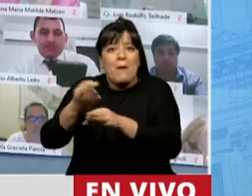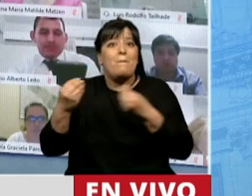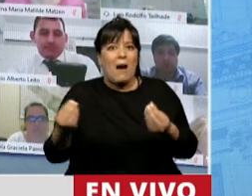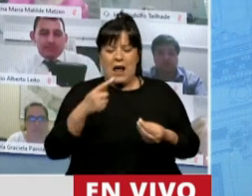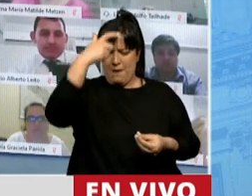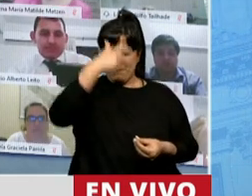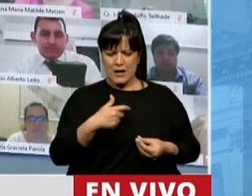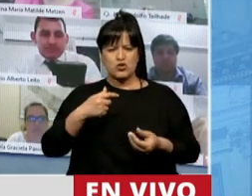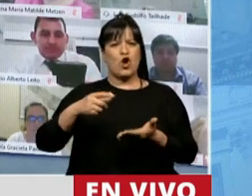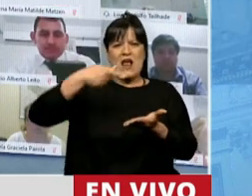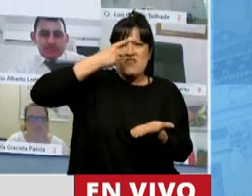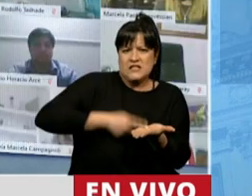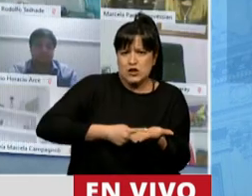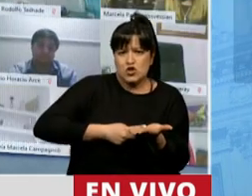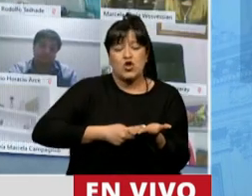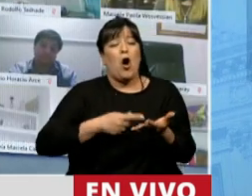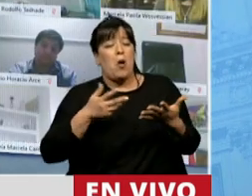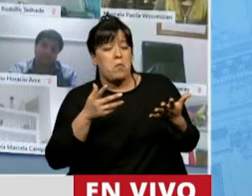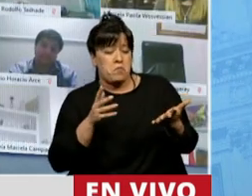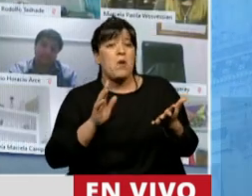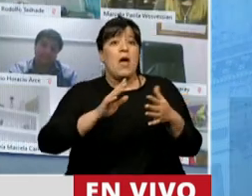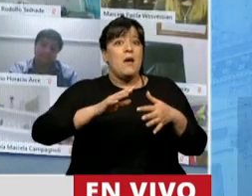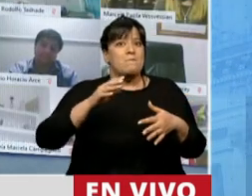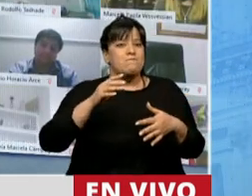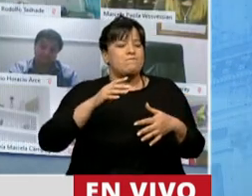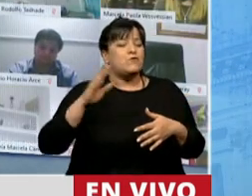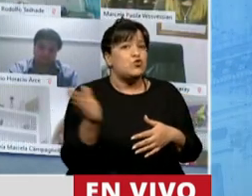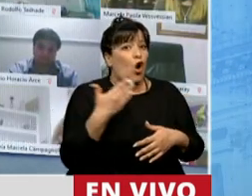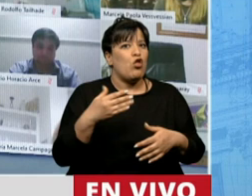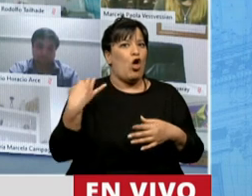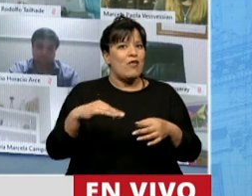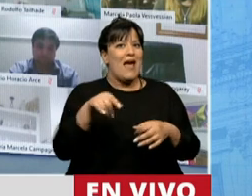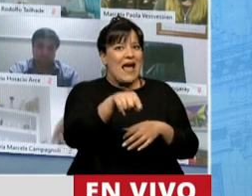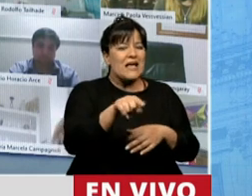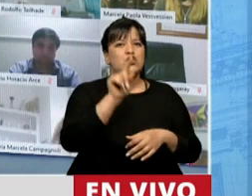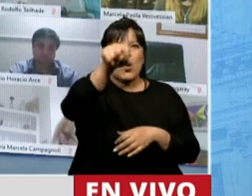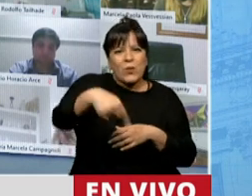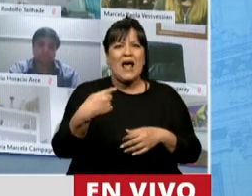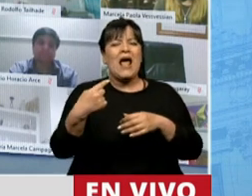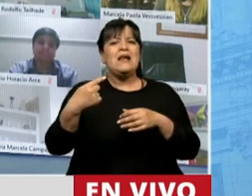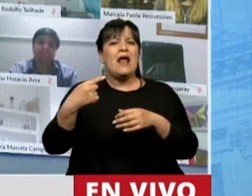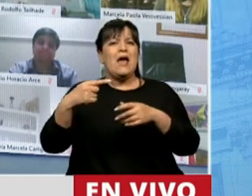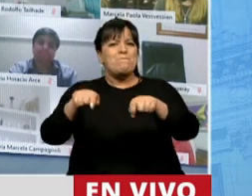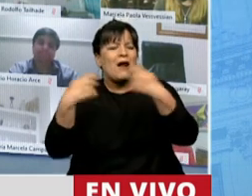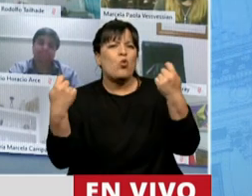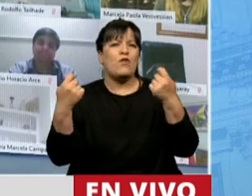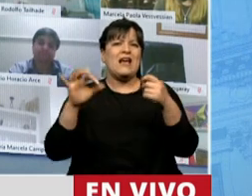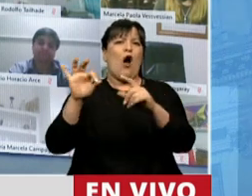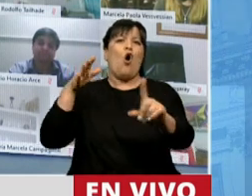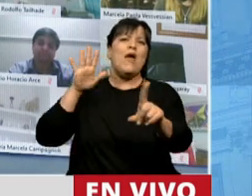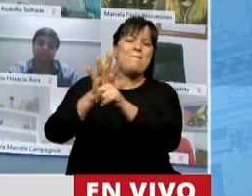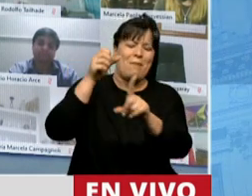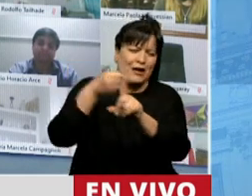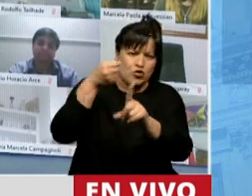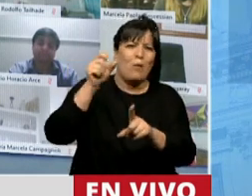tomamos más pequeña o más grande consideremos como eso impacta afecta y repercute sobre el ambiente y acá una consideración